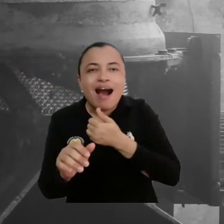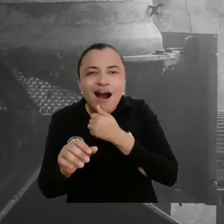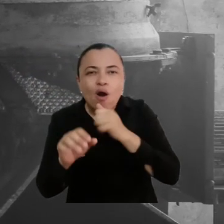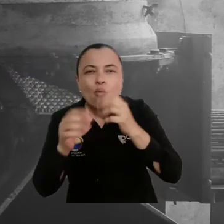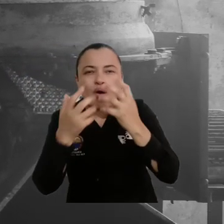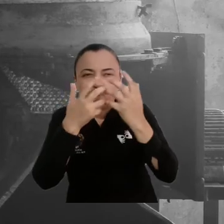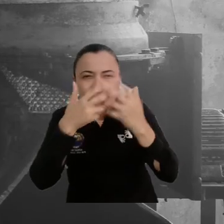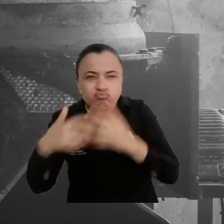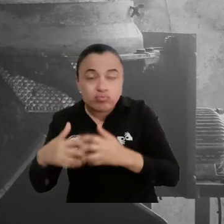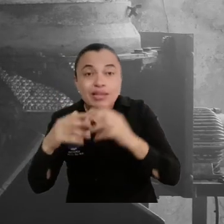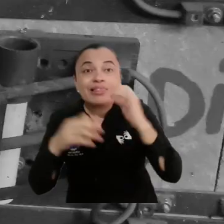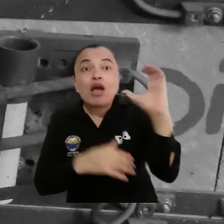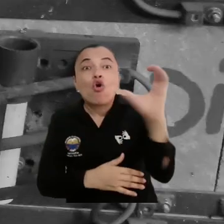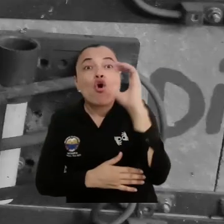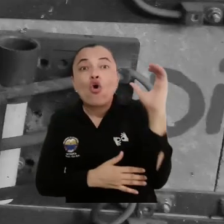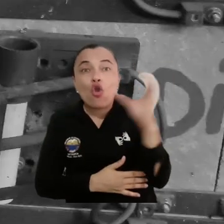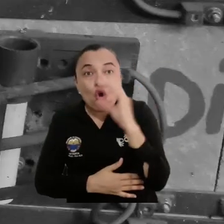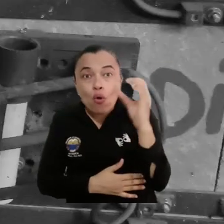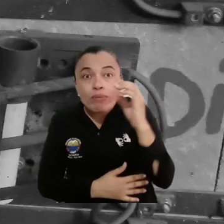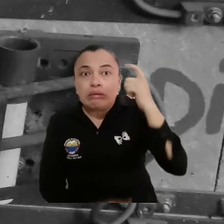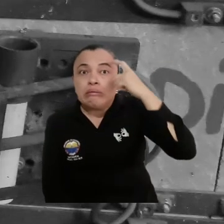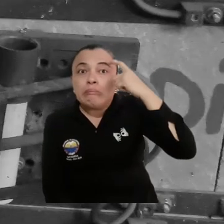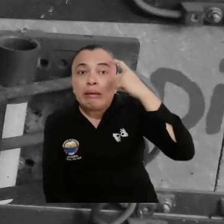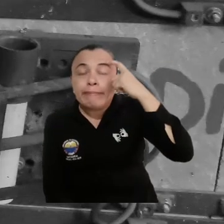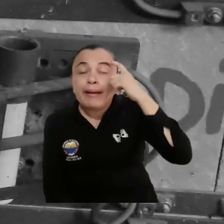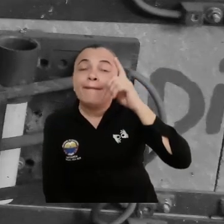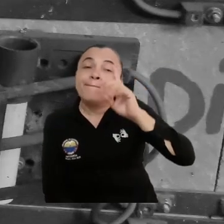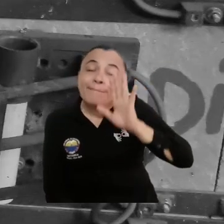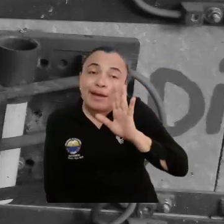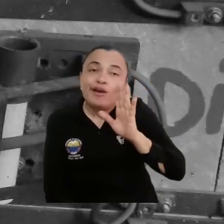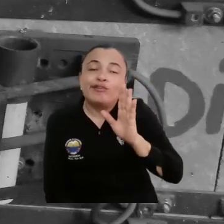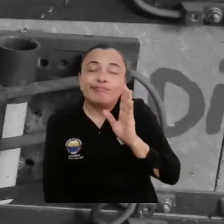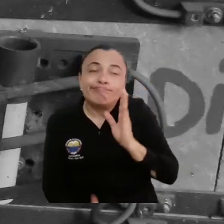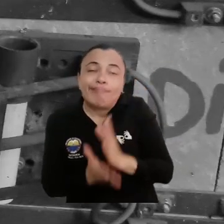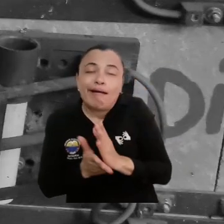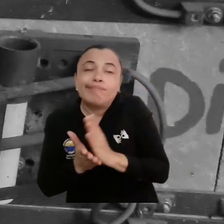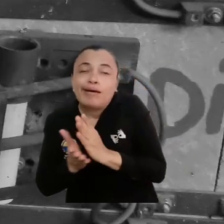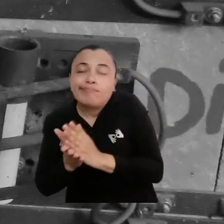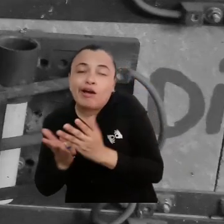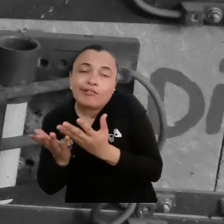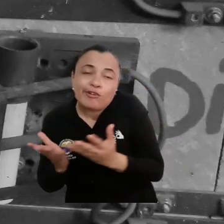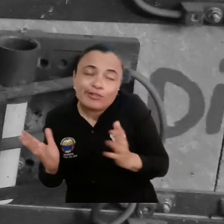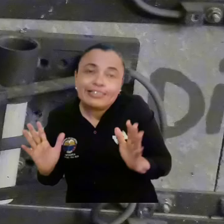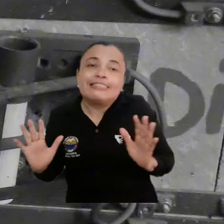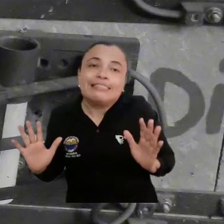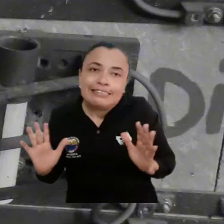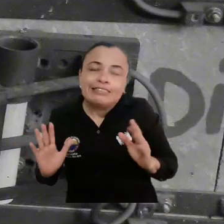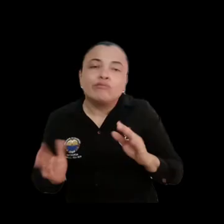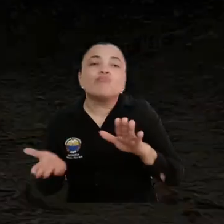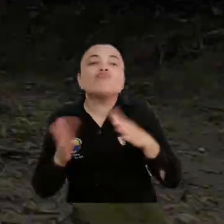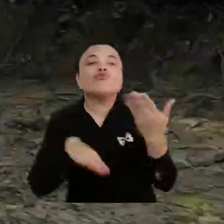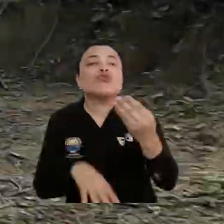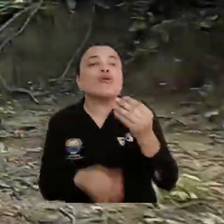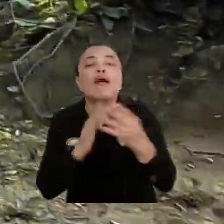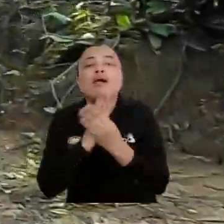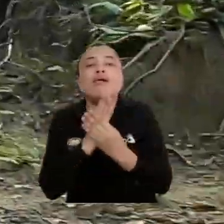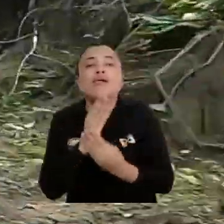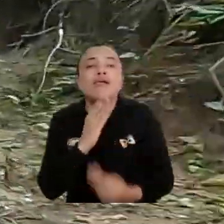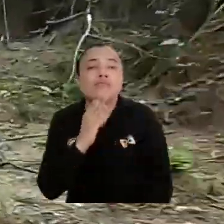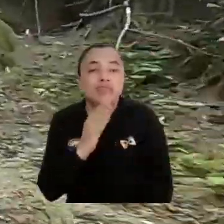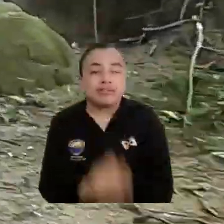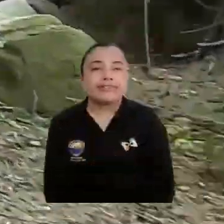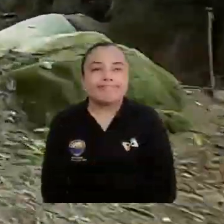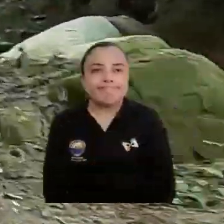Colombia. El señor era Pepa, pero falló en otras cosas y murió pobre. La hacienda fue